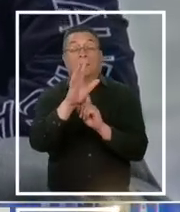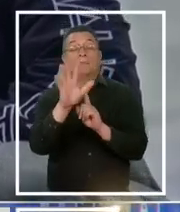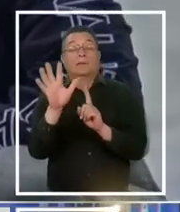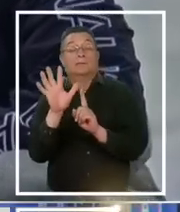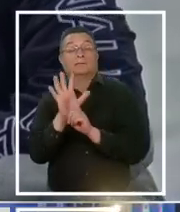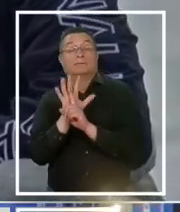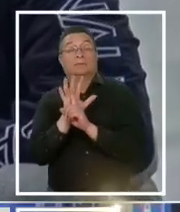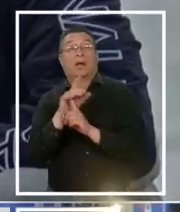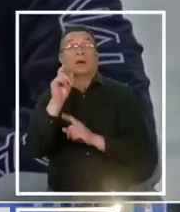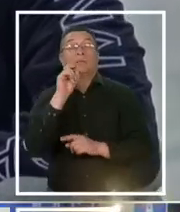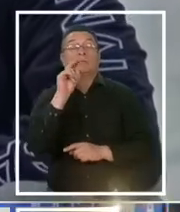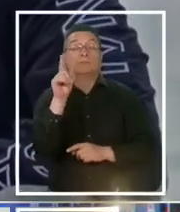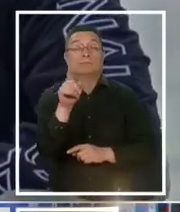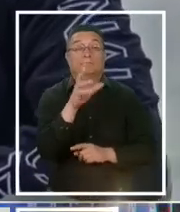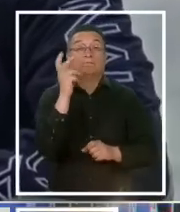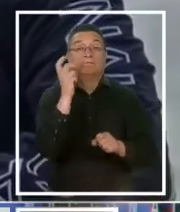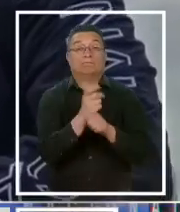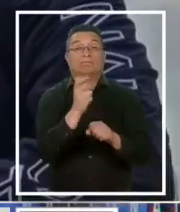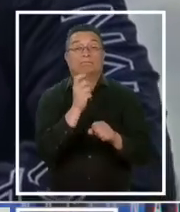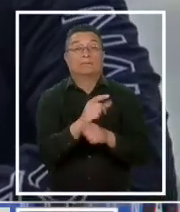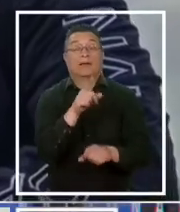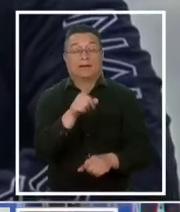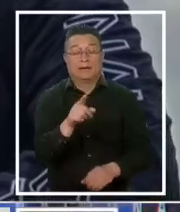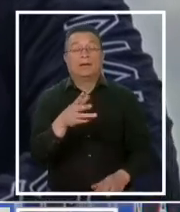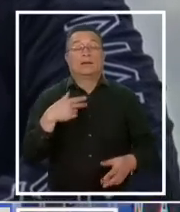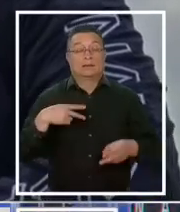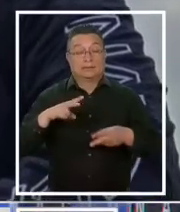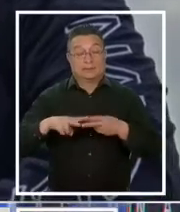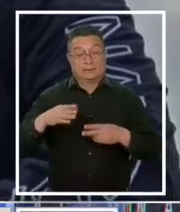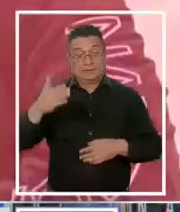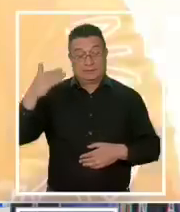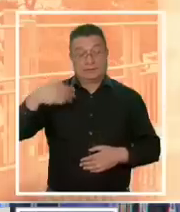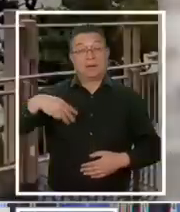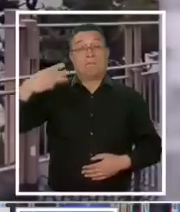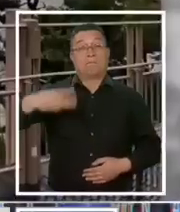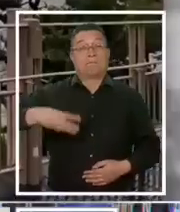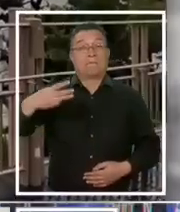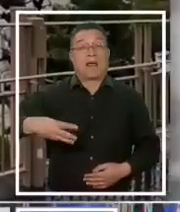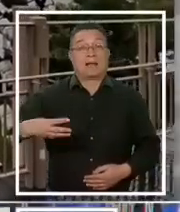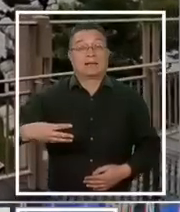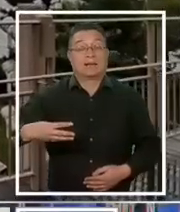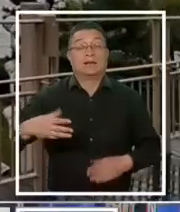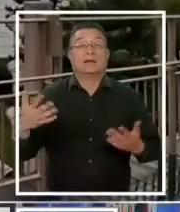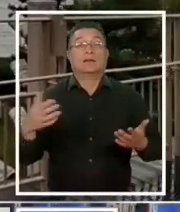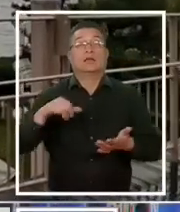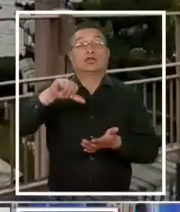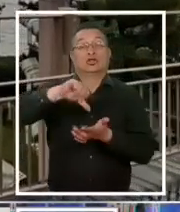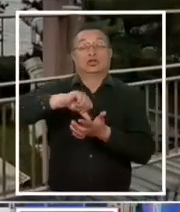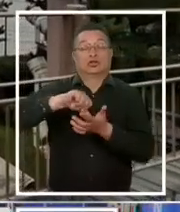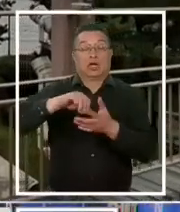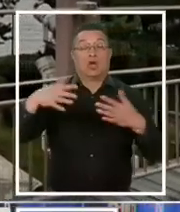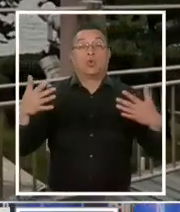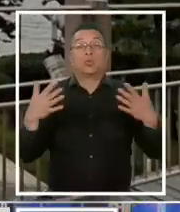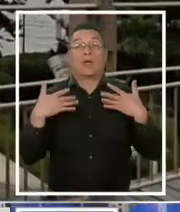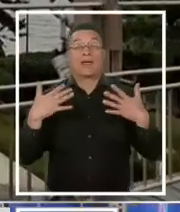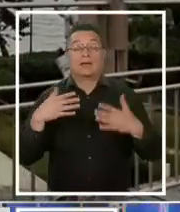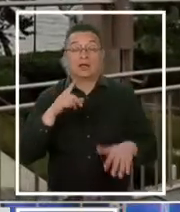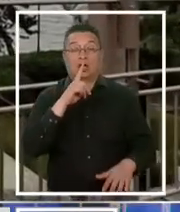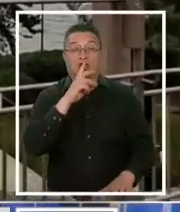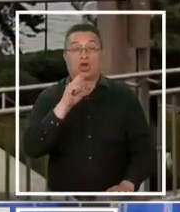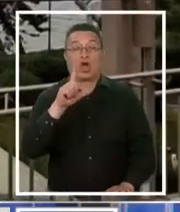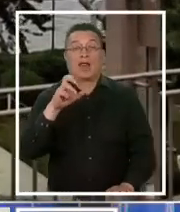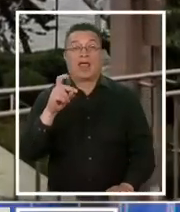de quién están tras de este secuestro el cual se realizó Este martes en la ciudad de Guayaquil Toledo